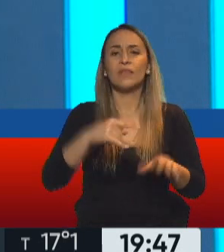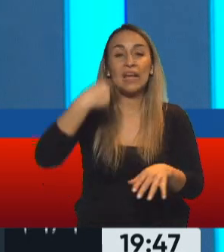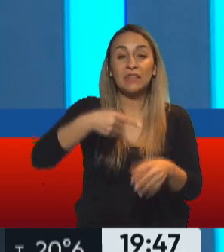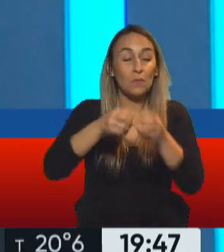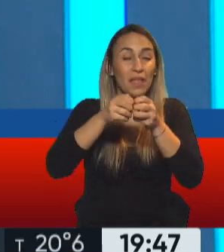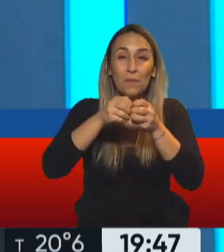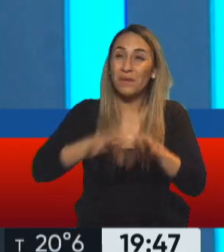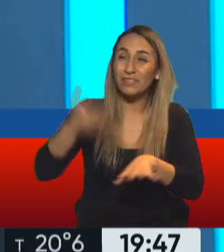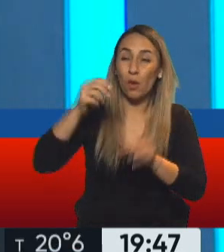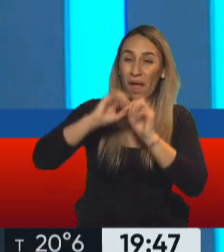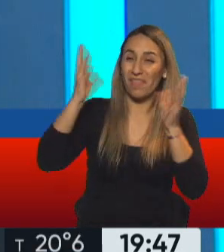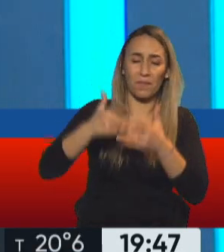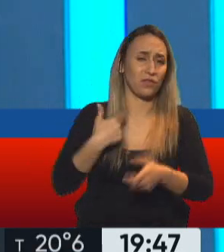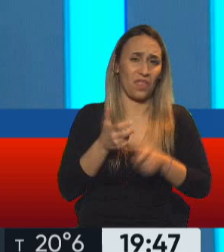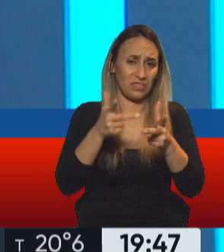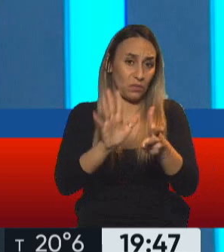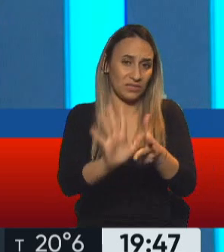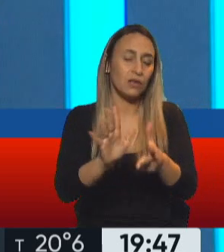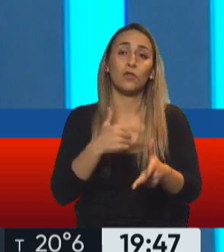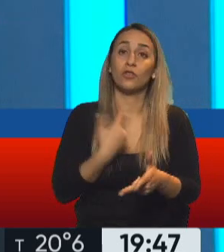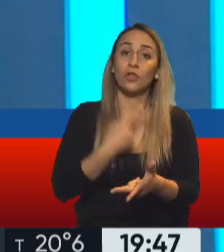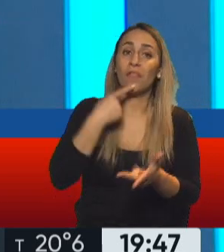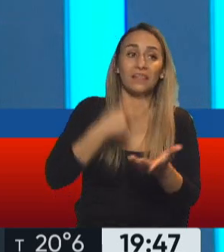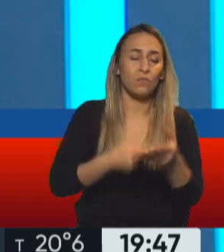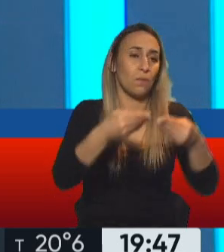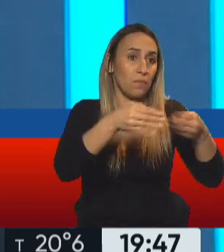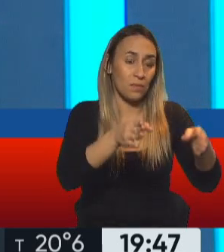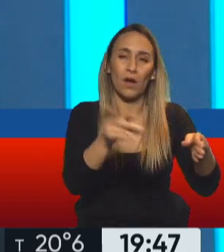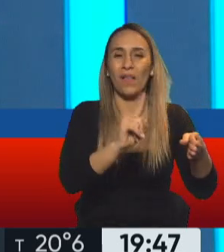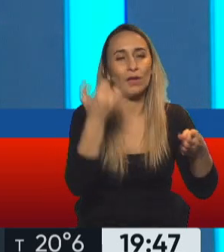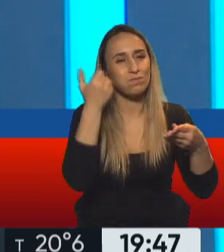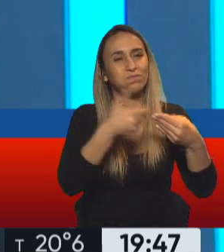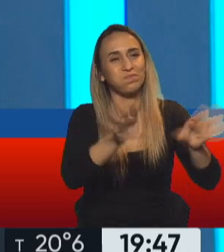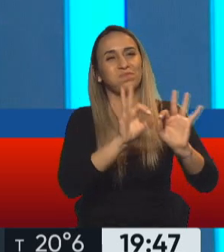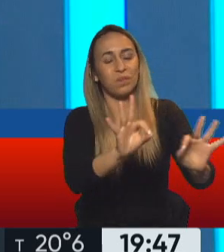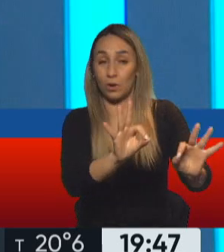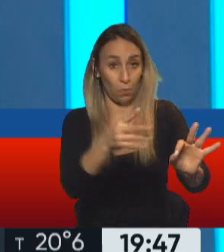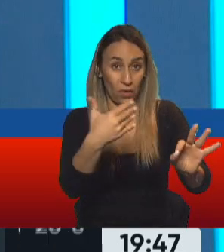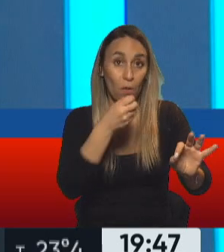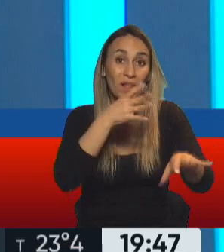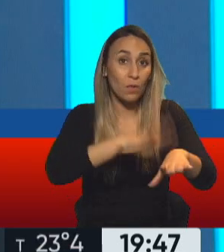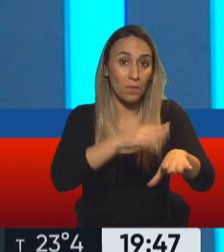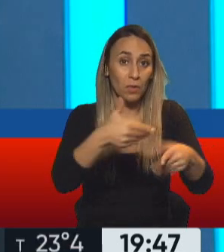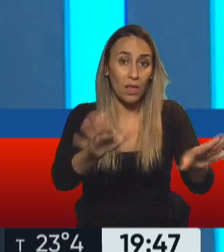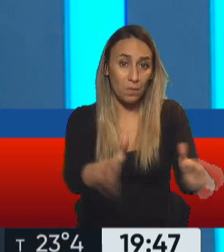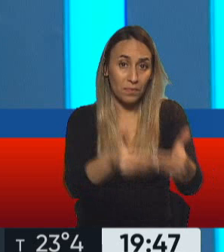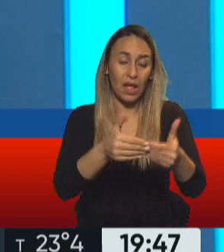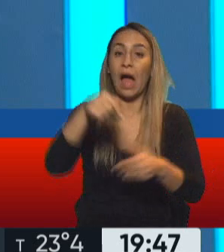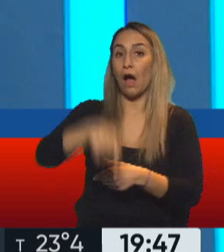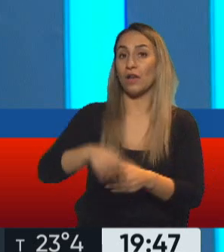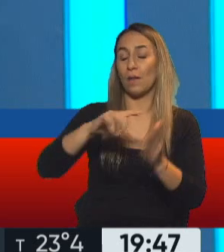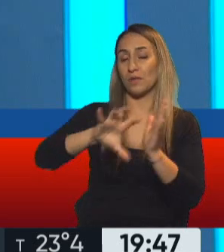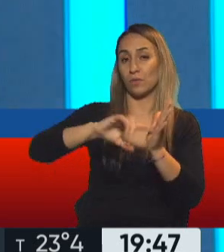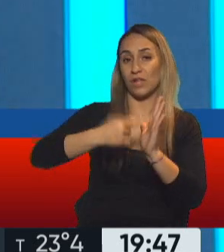que se hace seguro que no va a volver para atrás. Pero las vacunas son una condición distinta que antes no teníamos. Hoy nosotros en la provincia de Buenos Aires tenemos el 90%